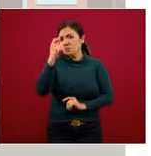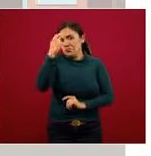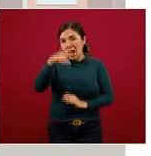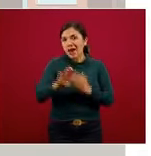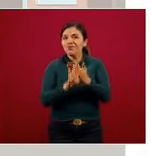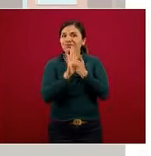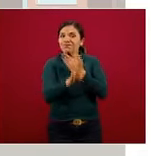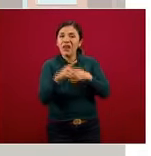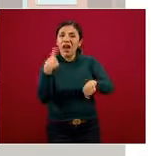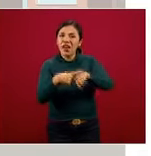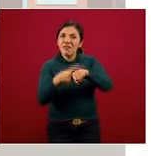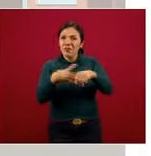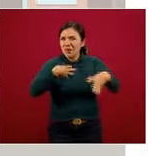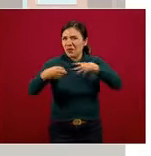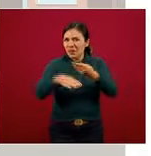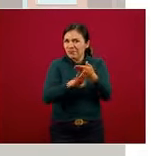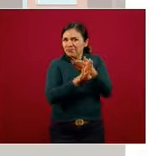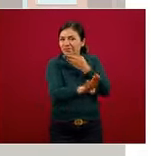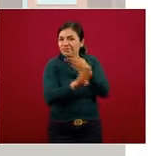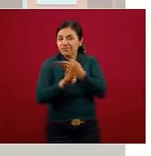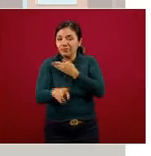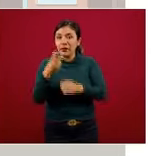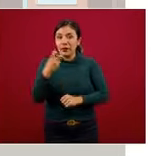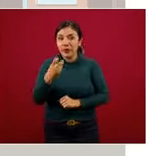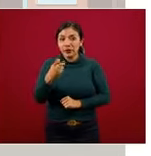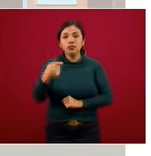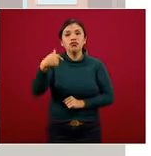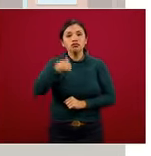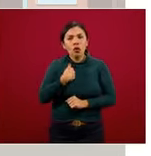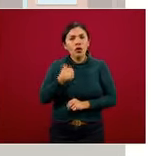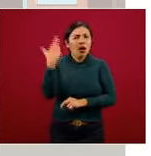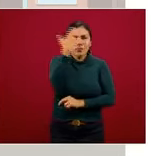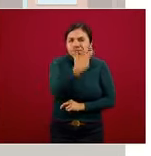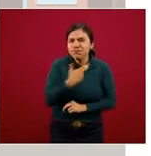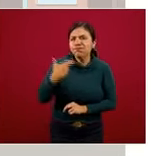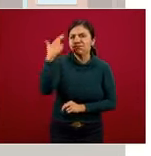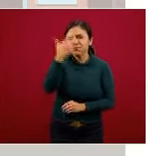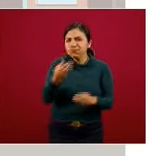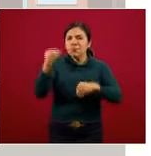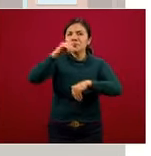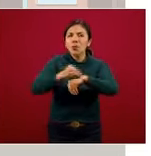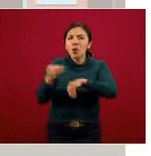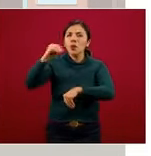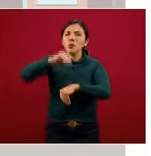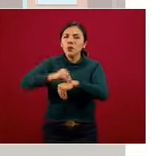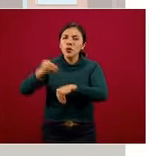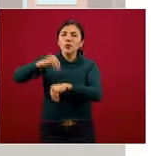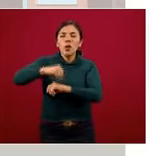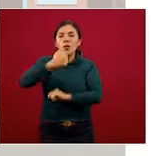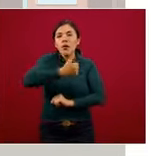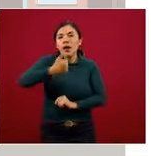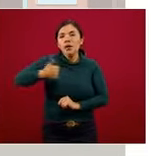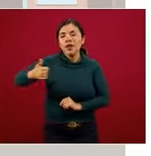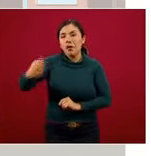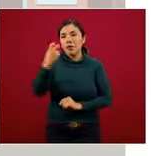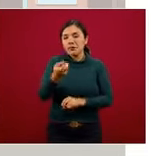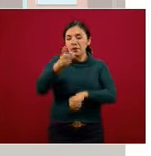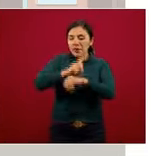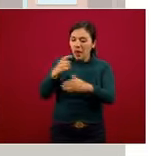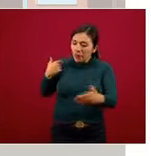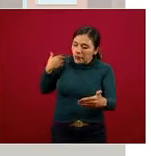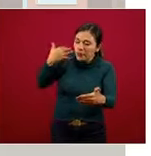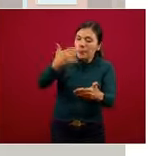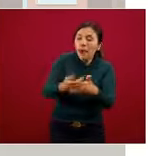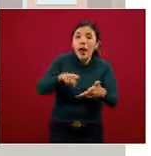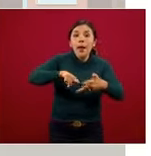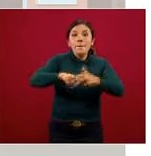de prevención de enfermedades y promoción de la salud que hemos revisado y reiterado todos y cada uno de estos días